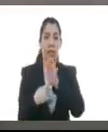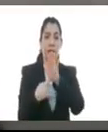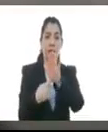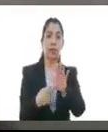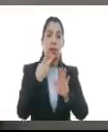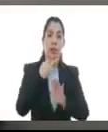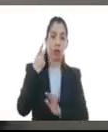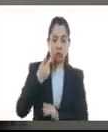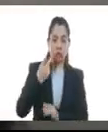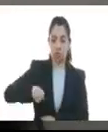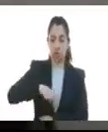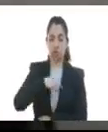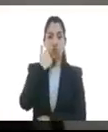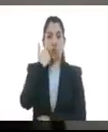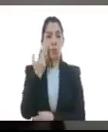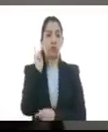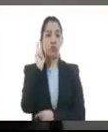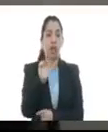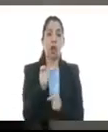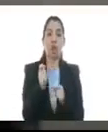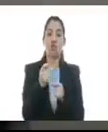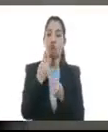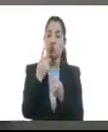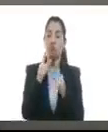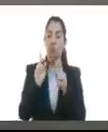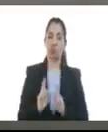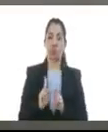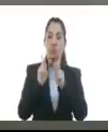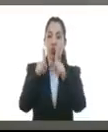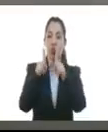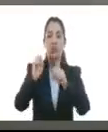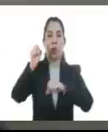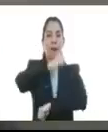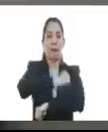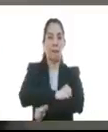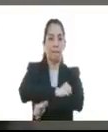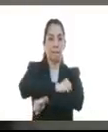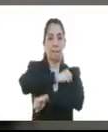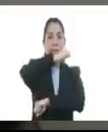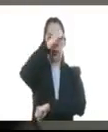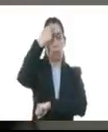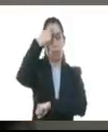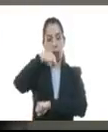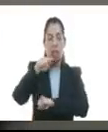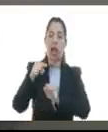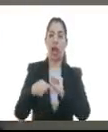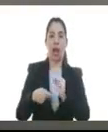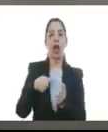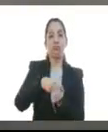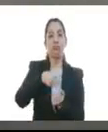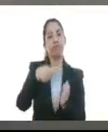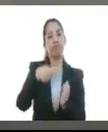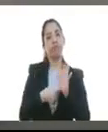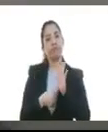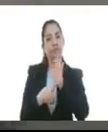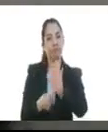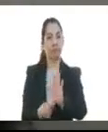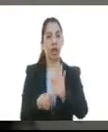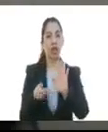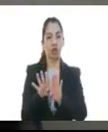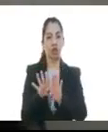una ventana por donde se cuelen las vicisitudes y las fortunas de los pueblos